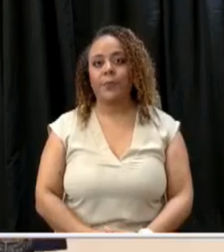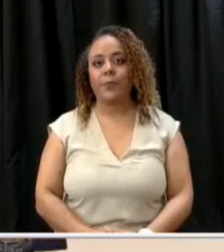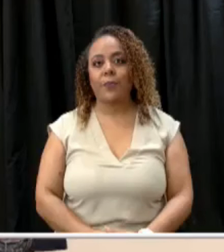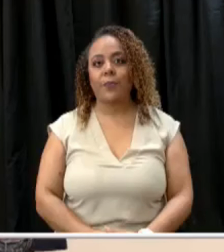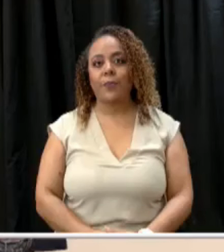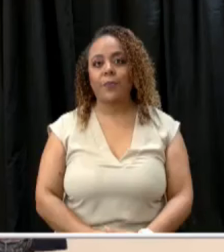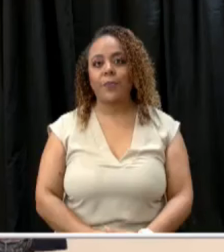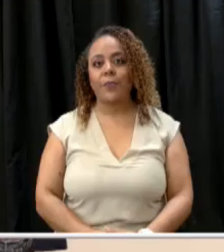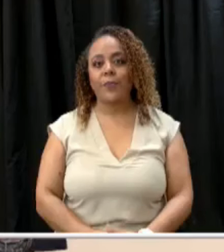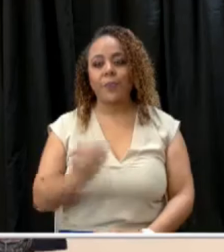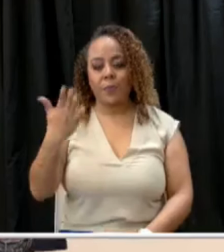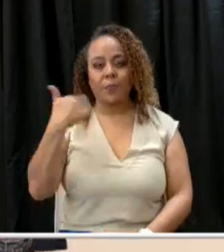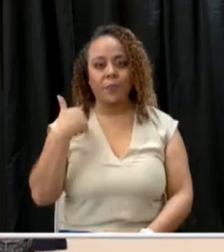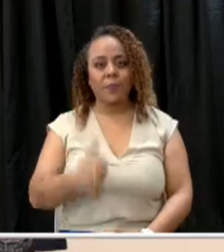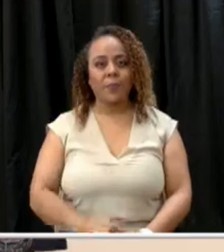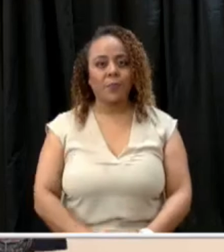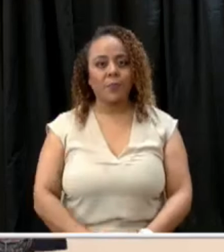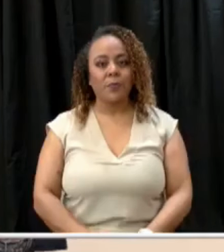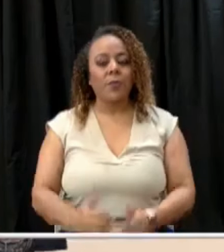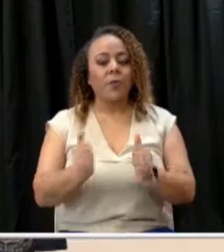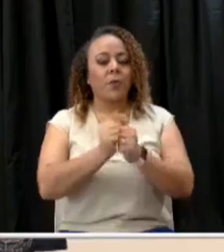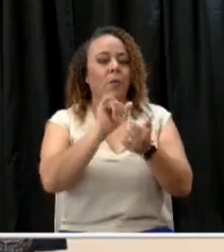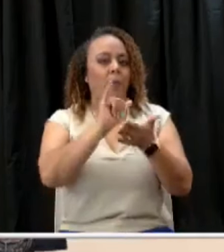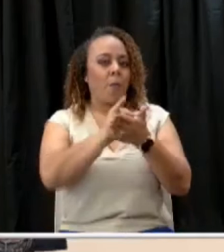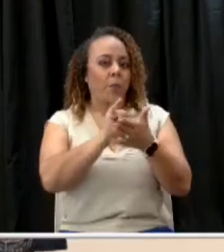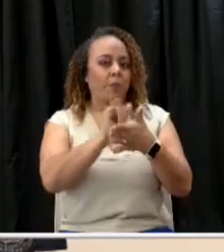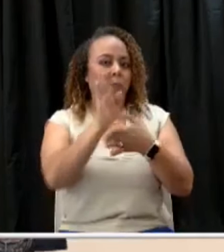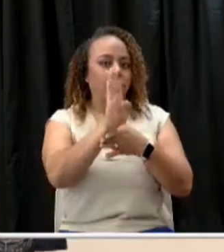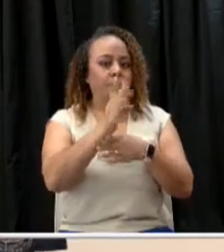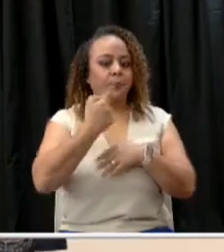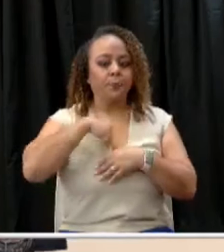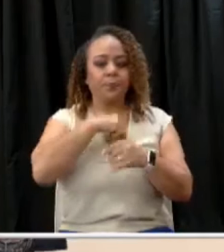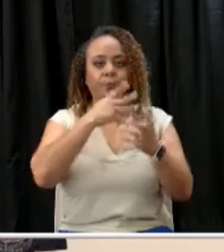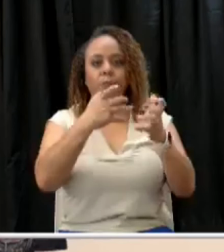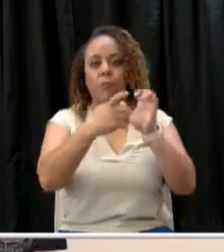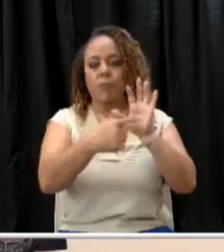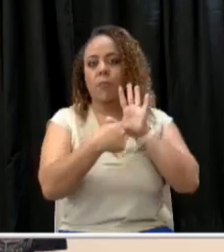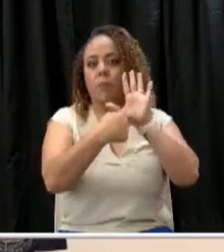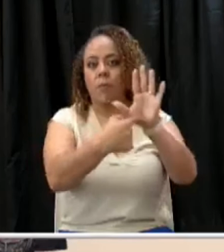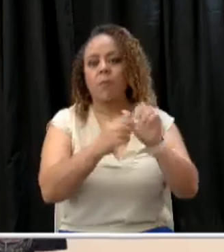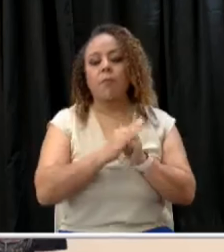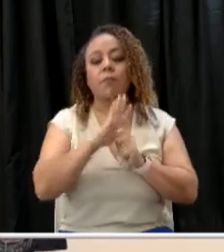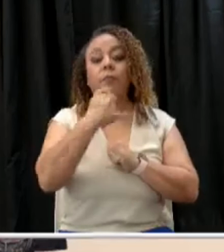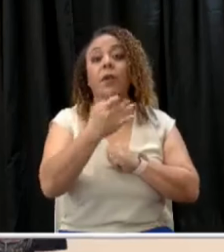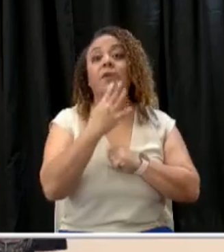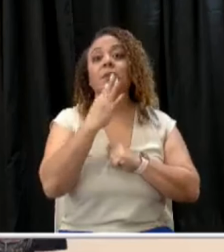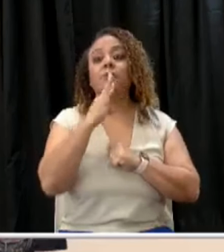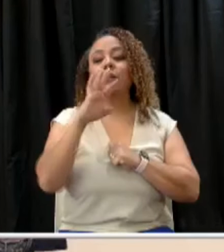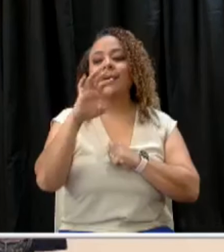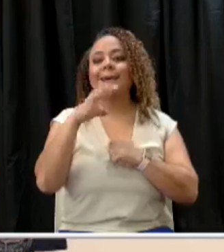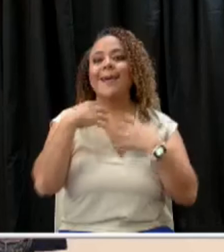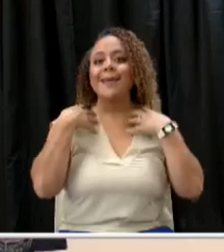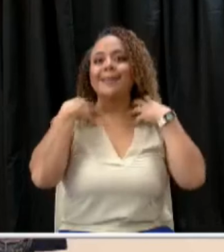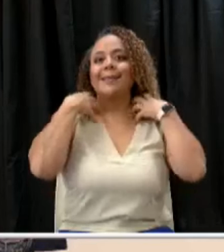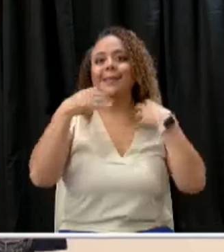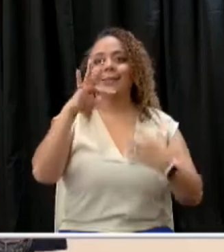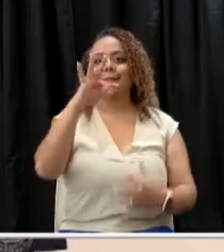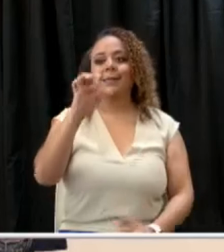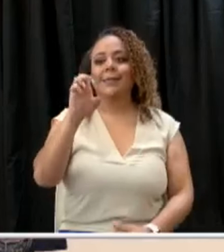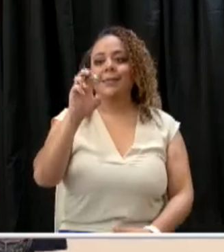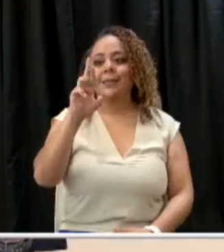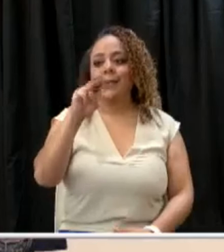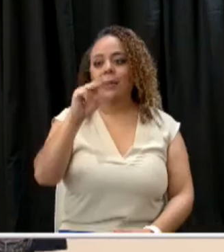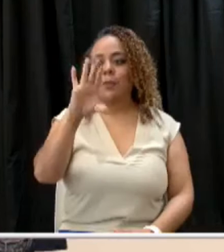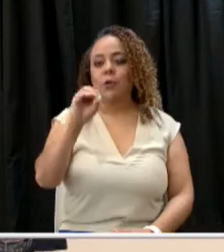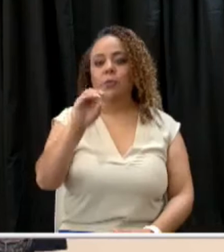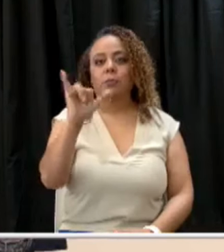Ahí la tenemos. Con esta diapositiva queremos mostrar que cuando hablamos del estrés térmico, como lo hemos